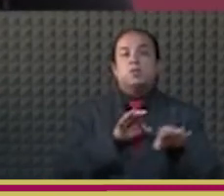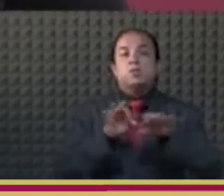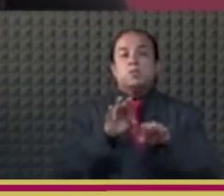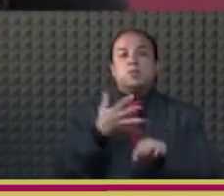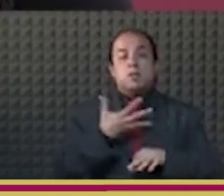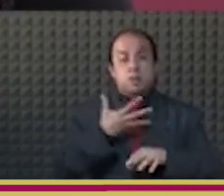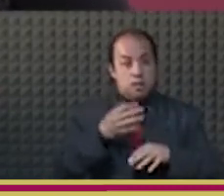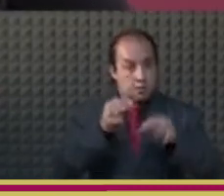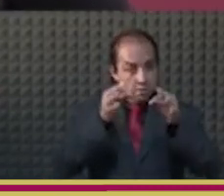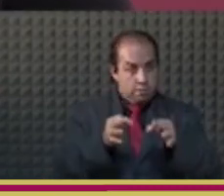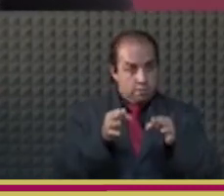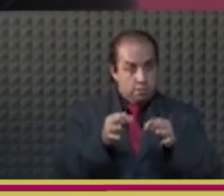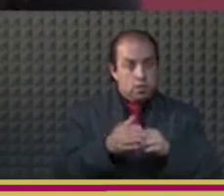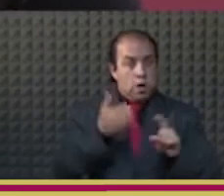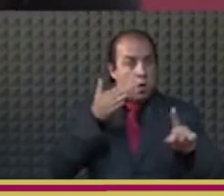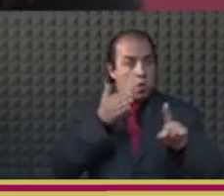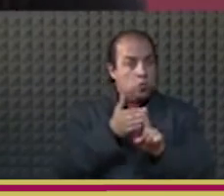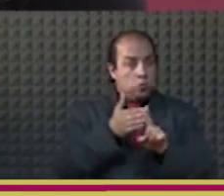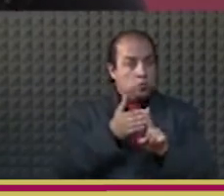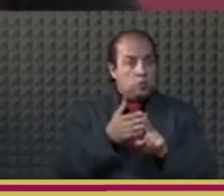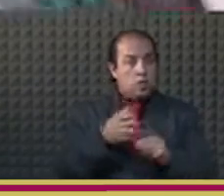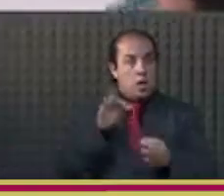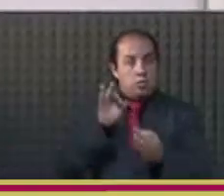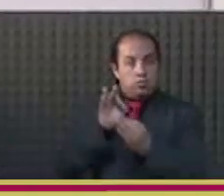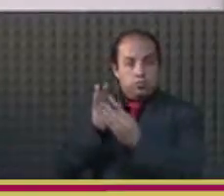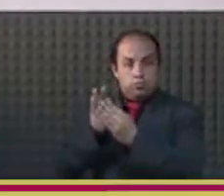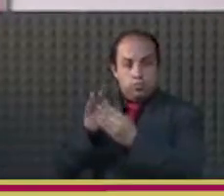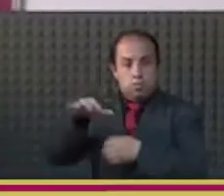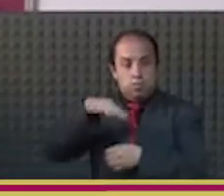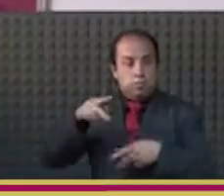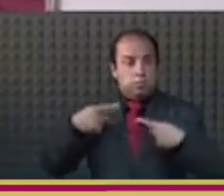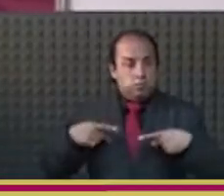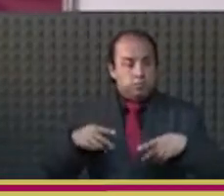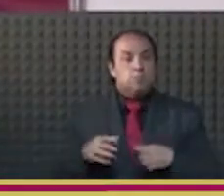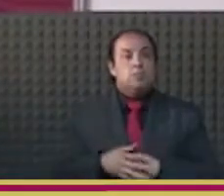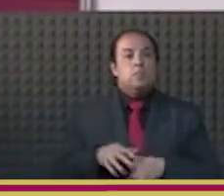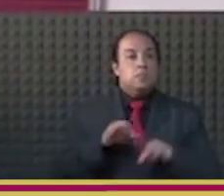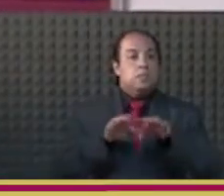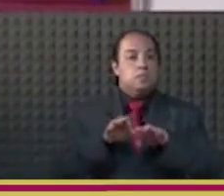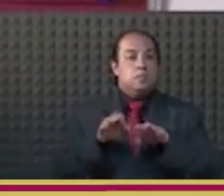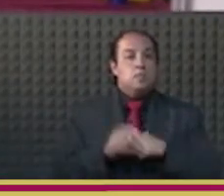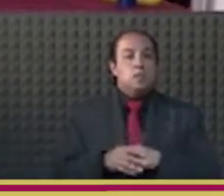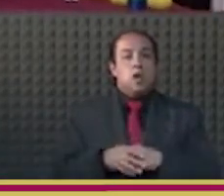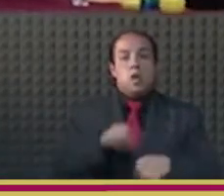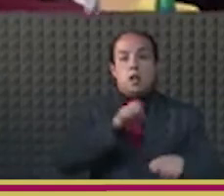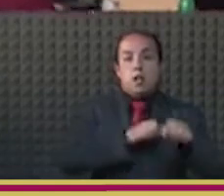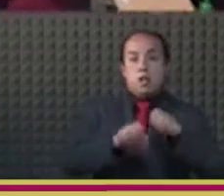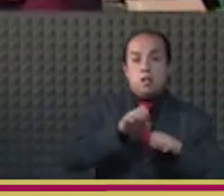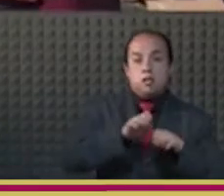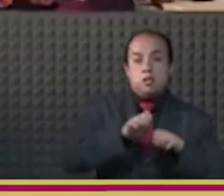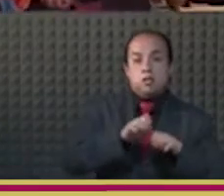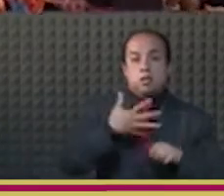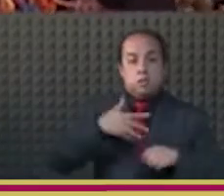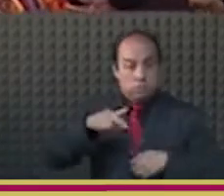tiene precisamente la función de acercar a los buscadores de empleo con esas empresas que tienen